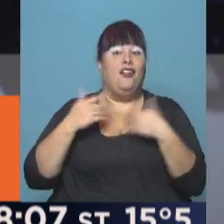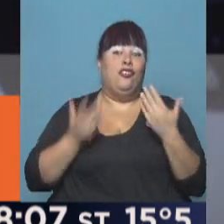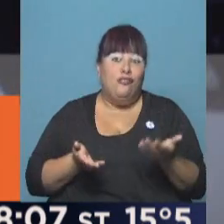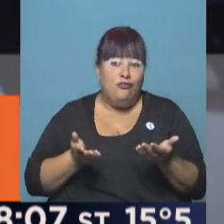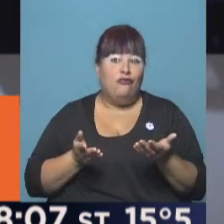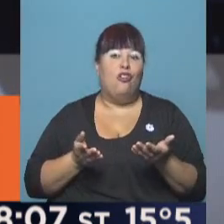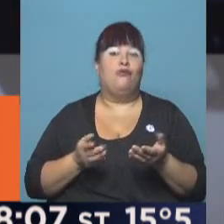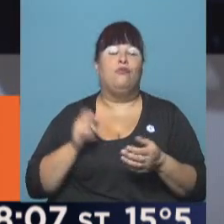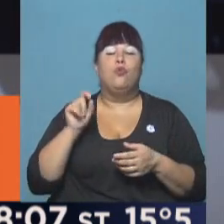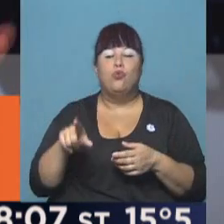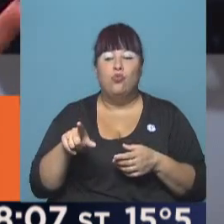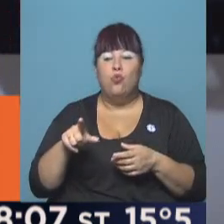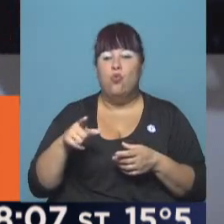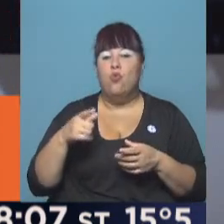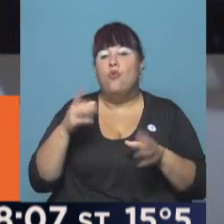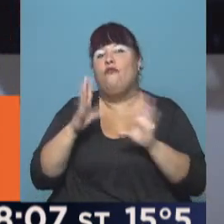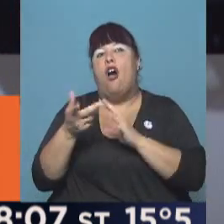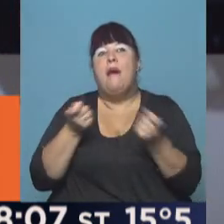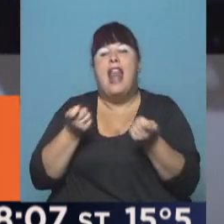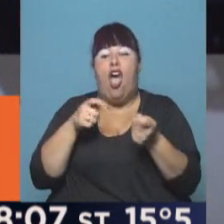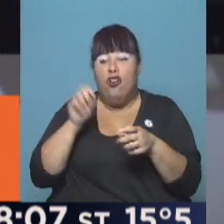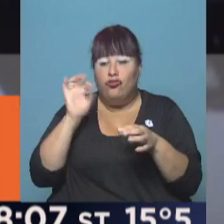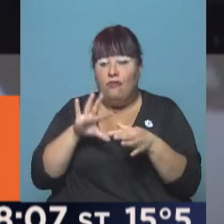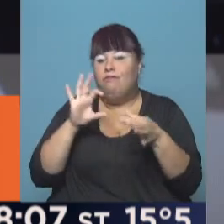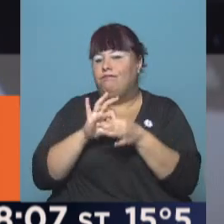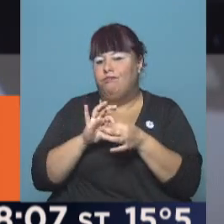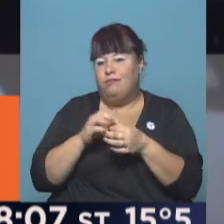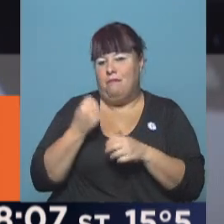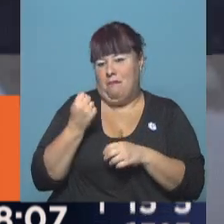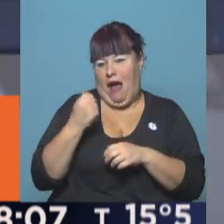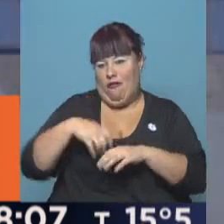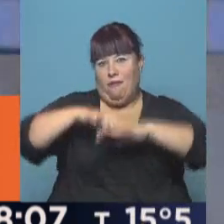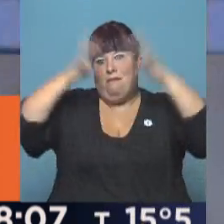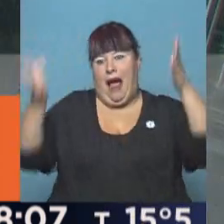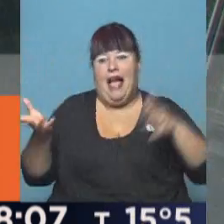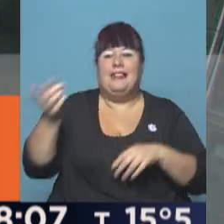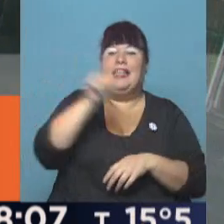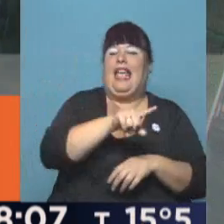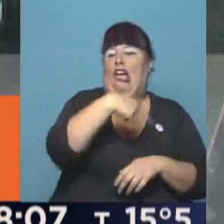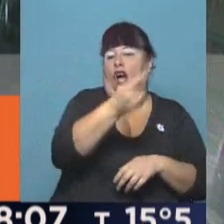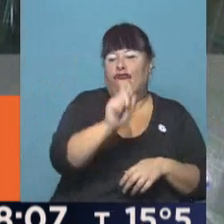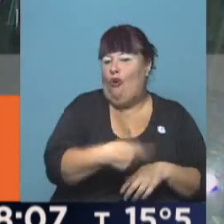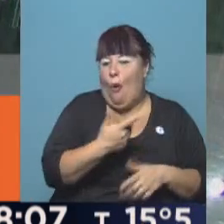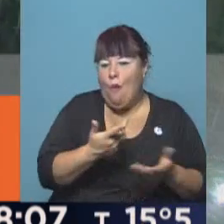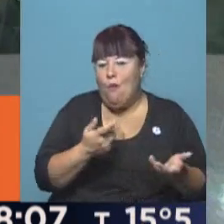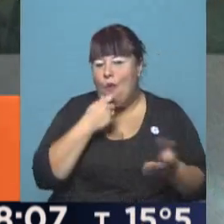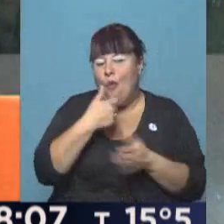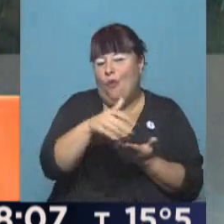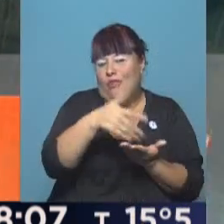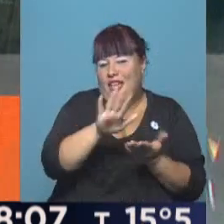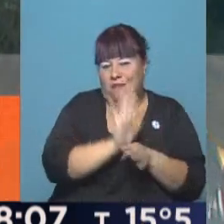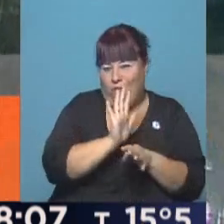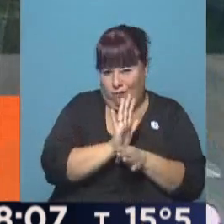tanto su fondo de comercio, digamos, es mucho más grande que el que podía llegar a tener alguien que estaba